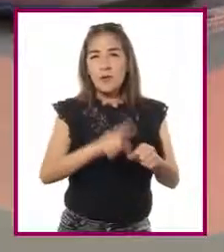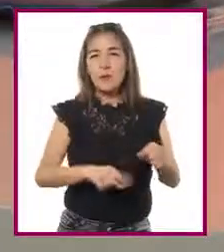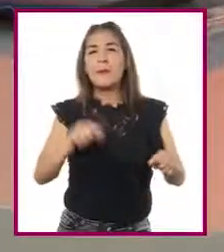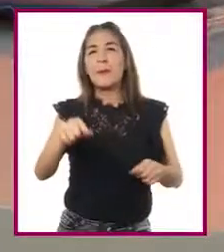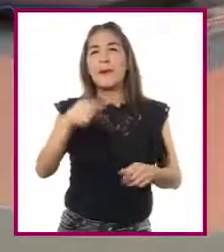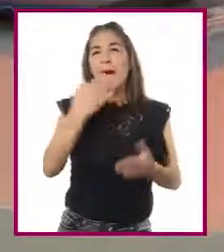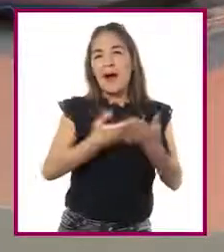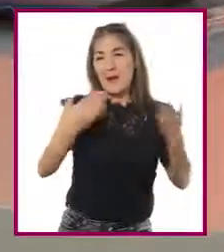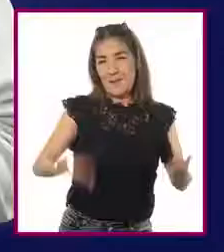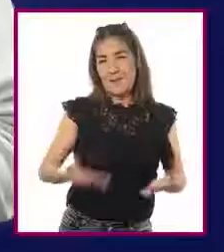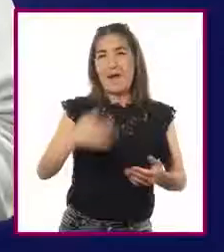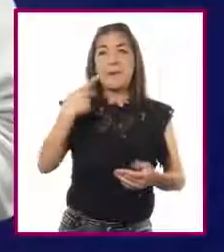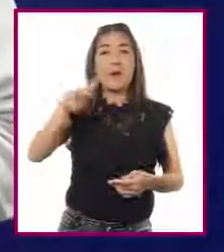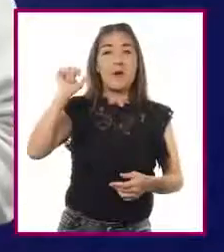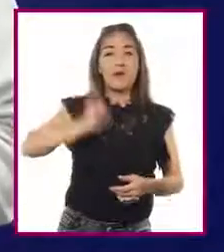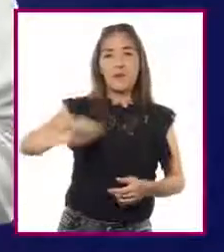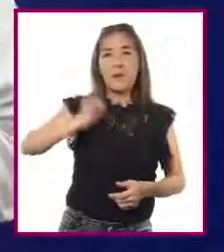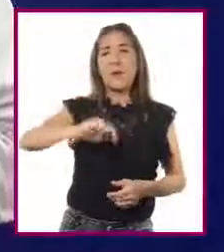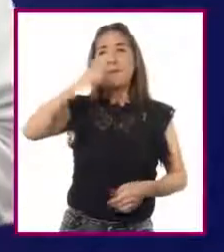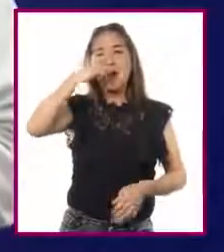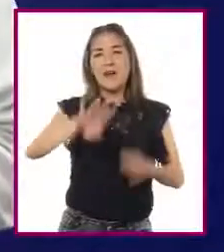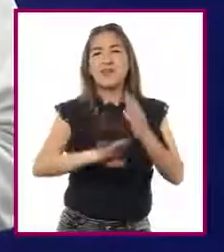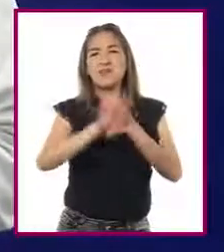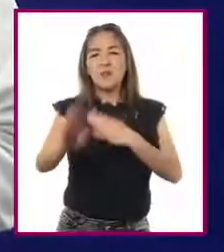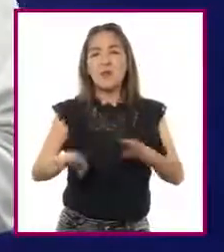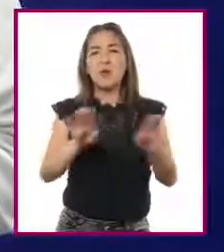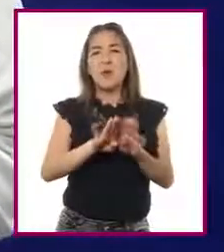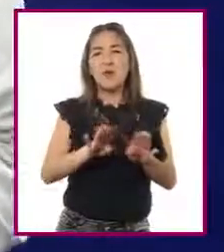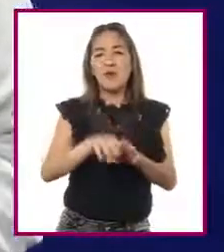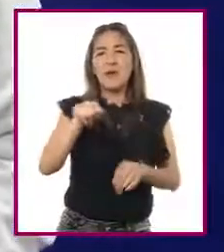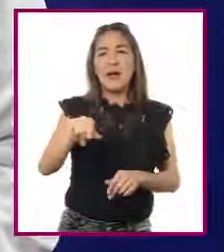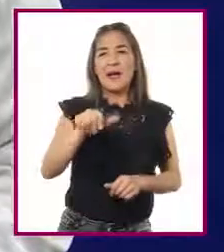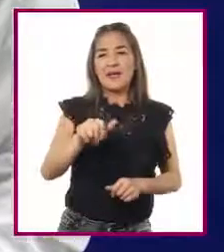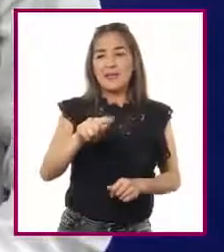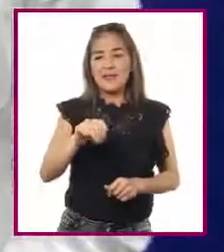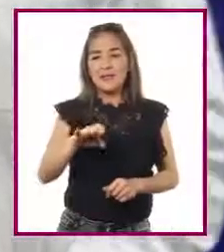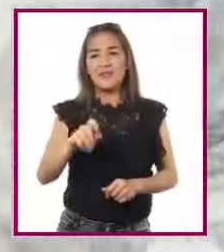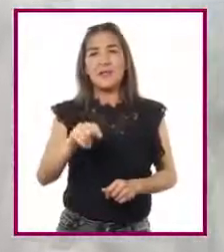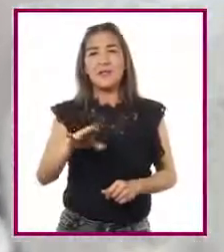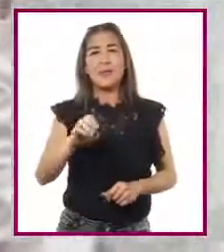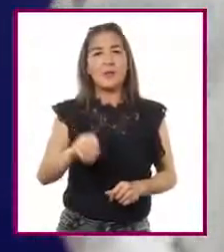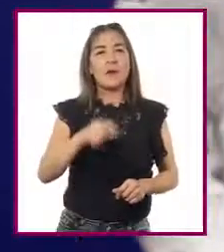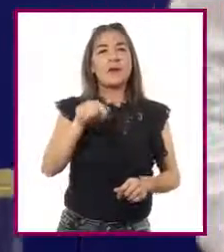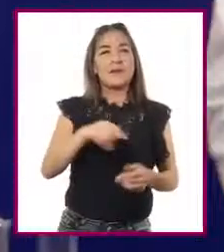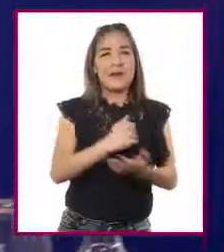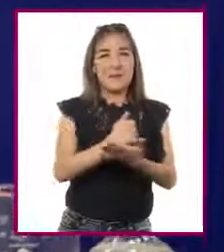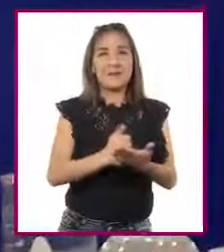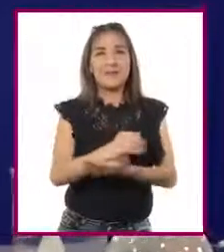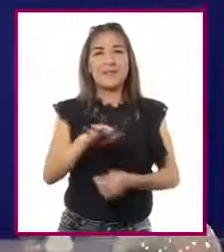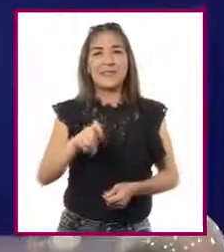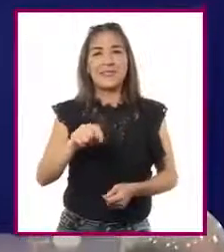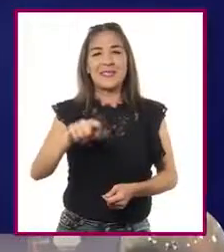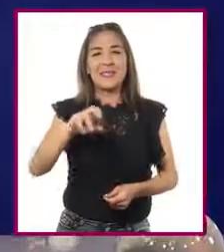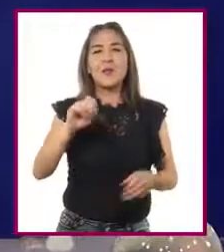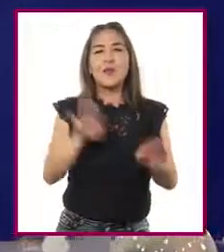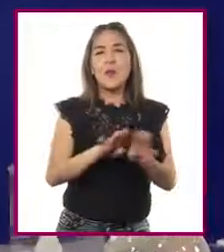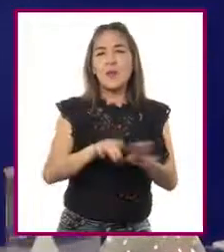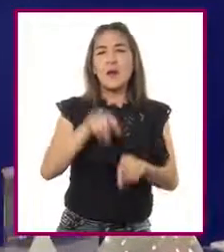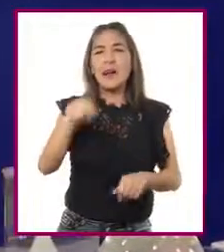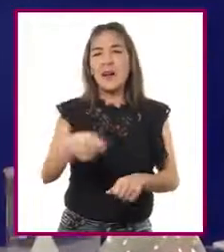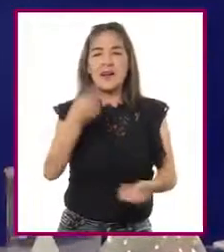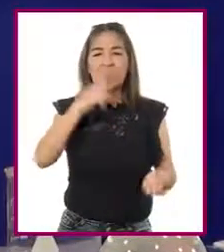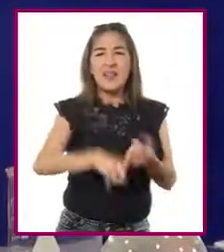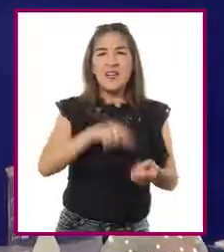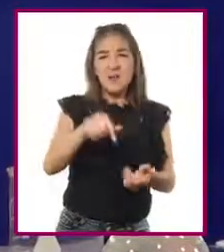actualidad y antiguamente usada como antiséptico, el azul de metileno. Este compuesto se oxida, presenta un